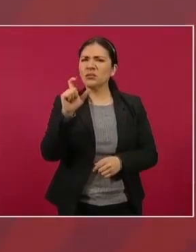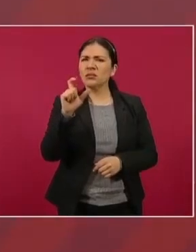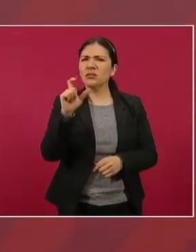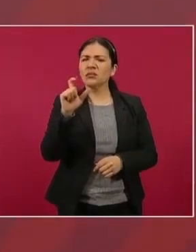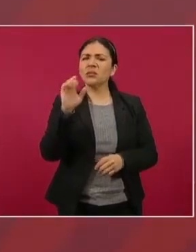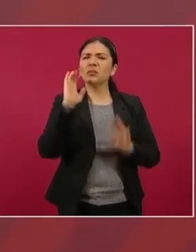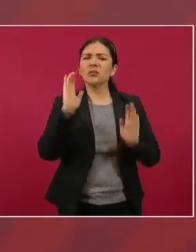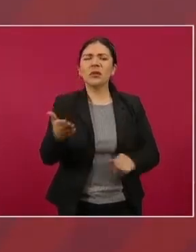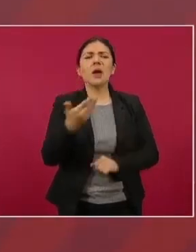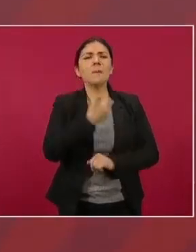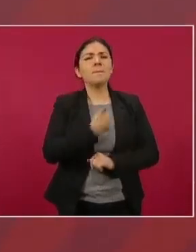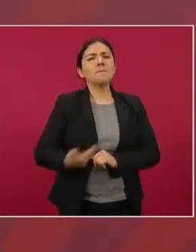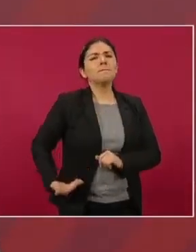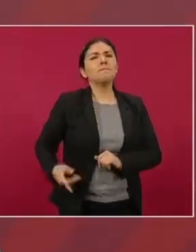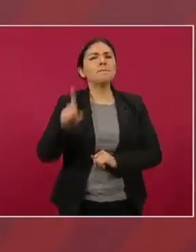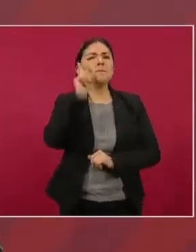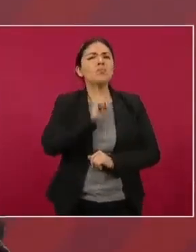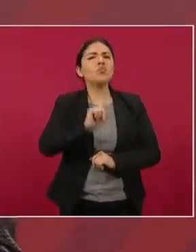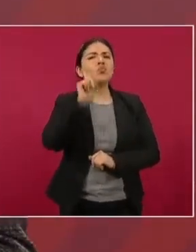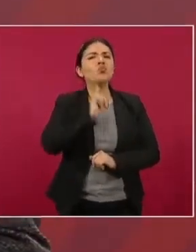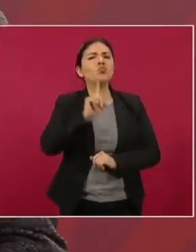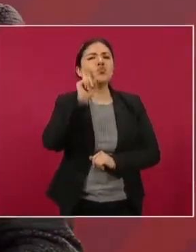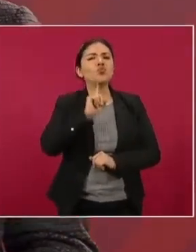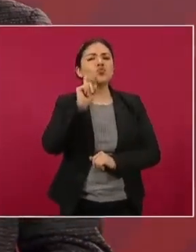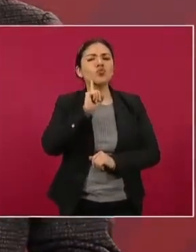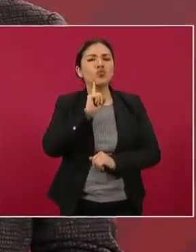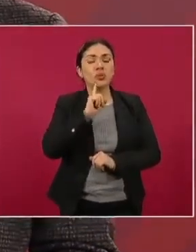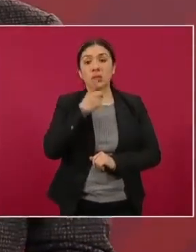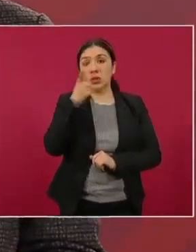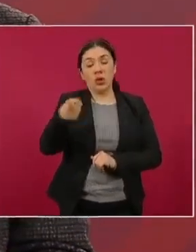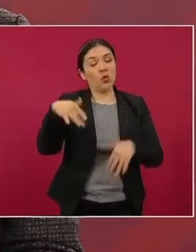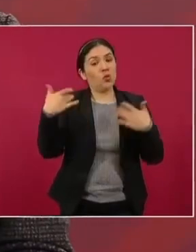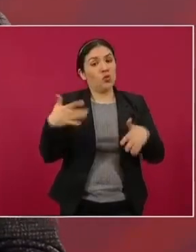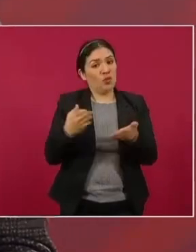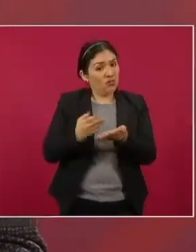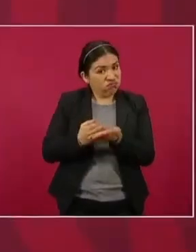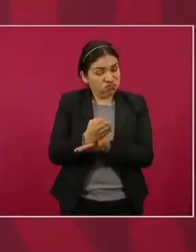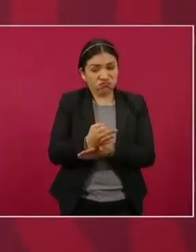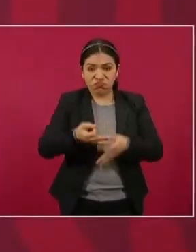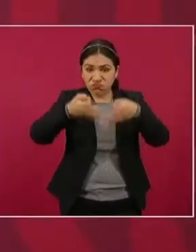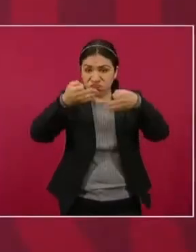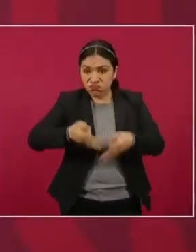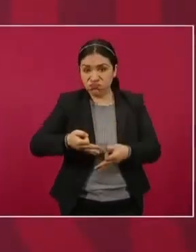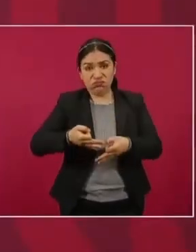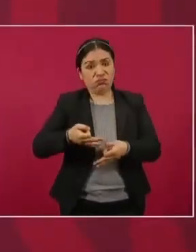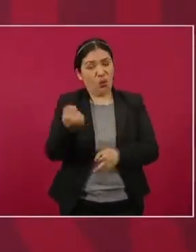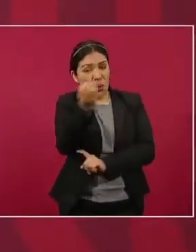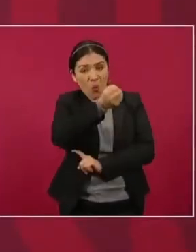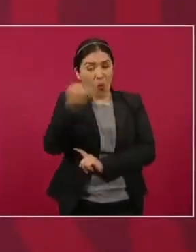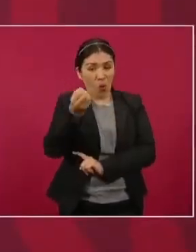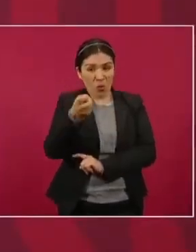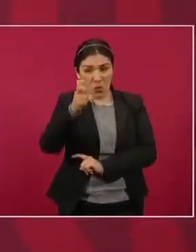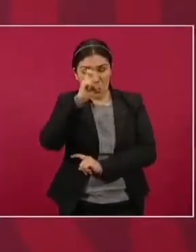presidenta y supuestamente muy recta muy estricta